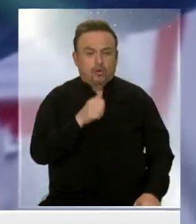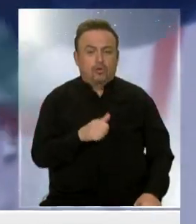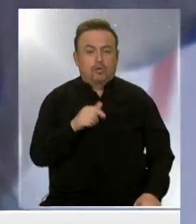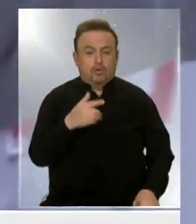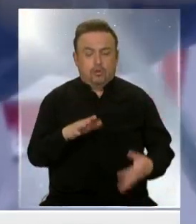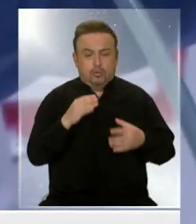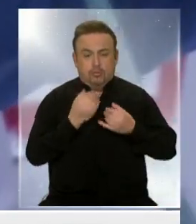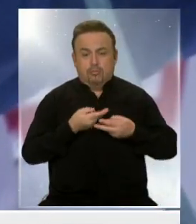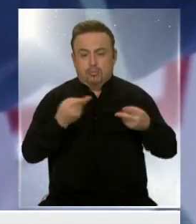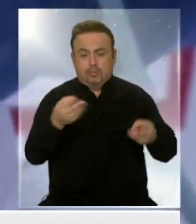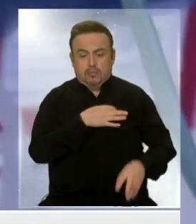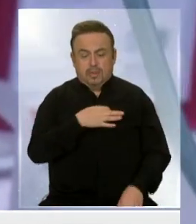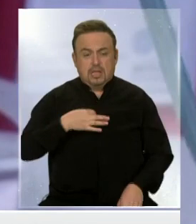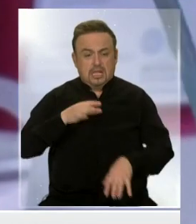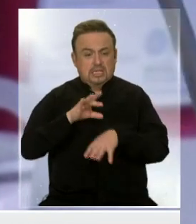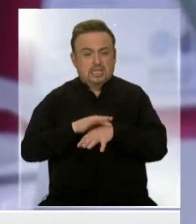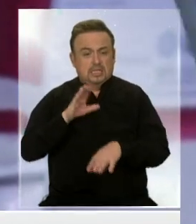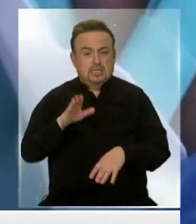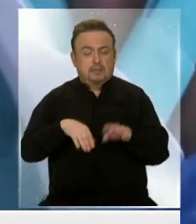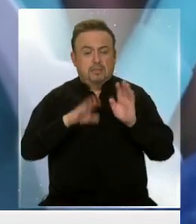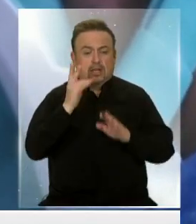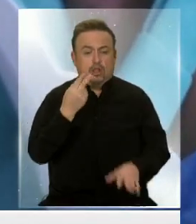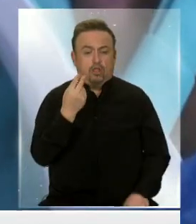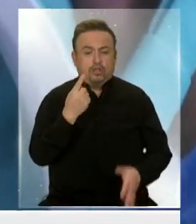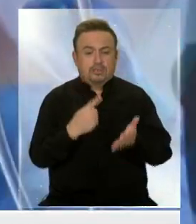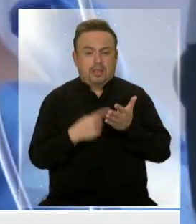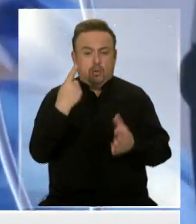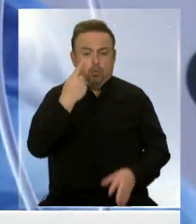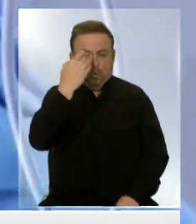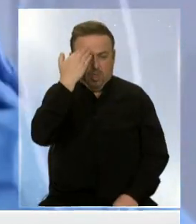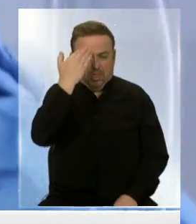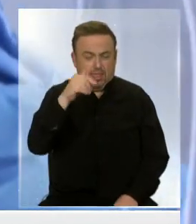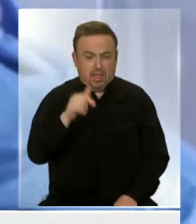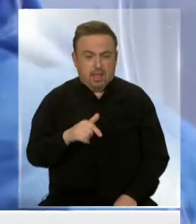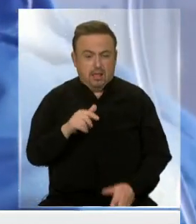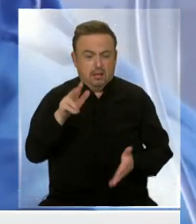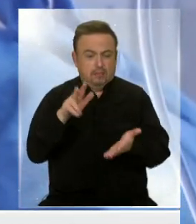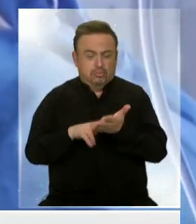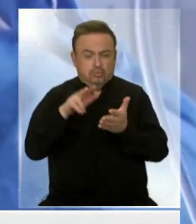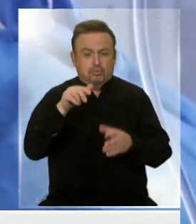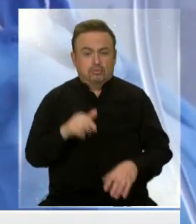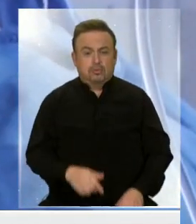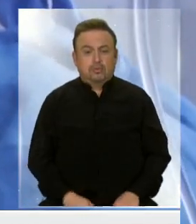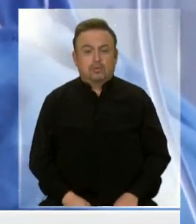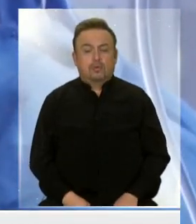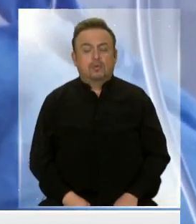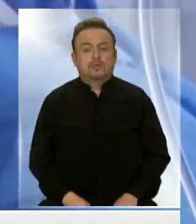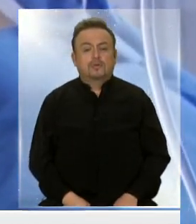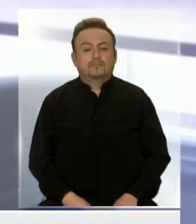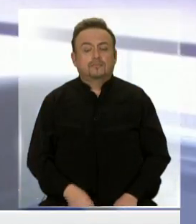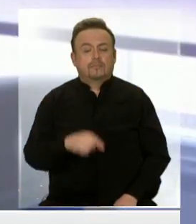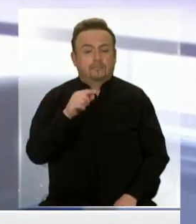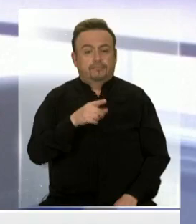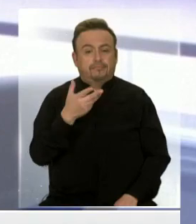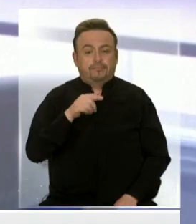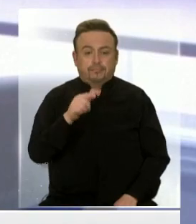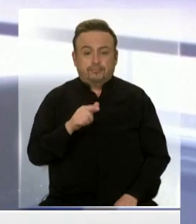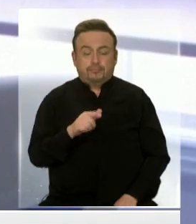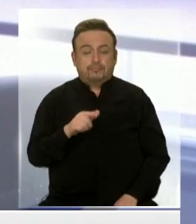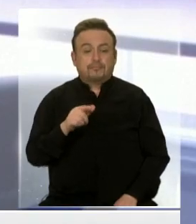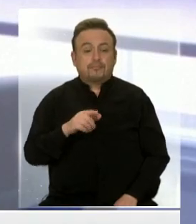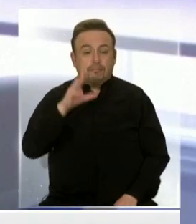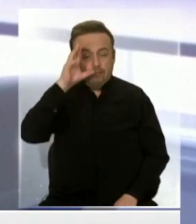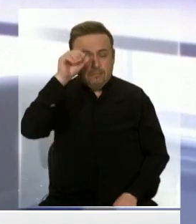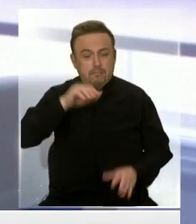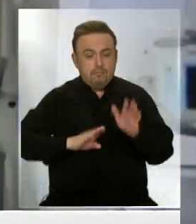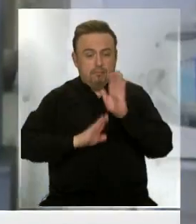Lo reportó el Ministerio de Salud de ese país, más de 12.000 nuevos contagios en un solo día. De esta manera, el país ya